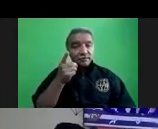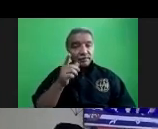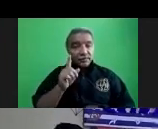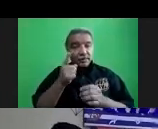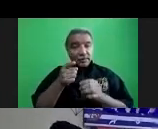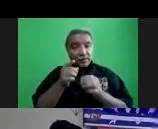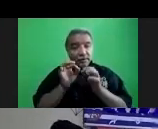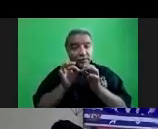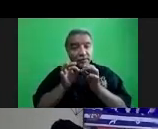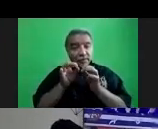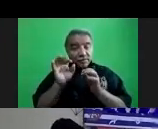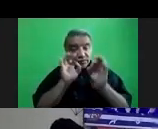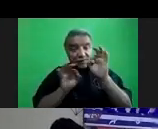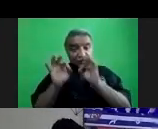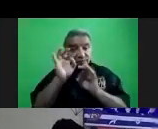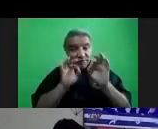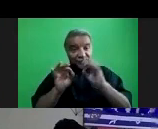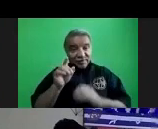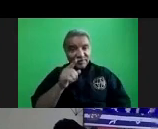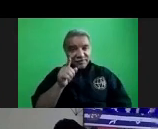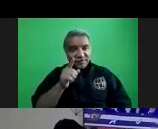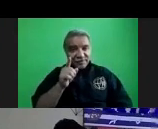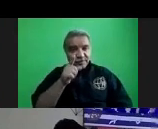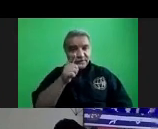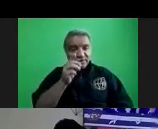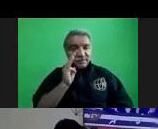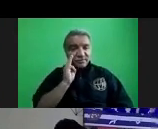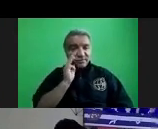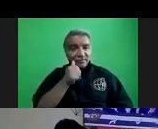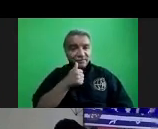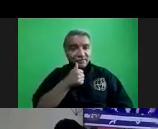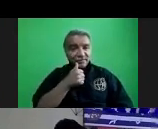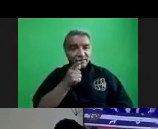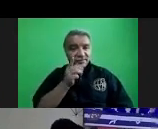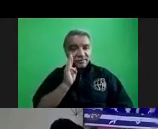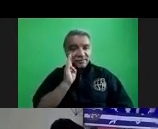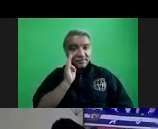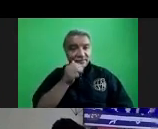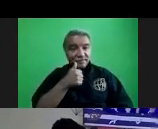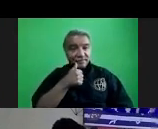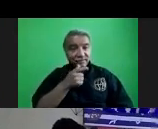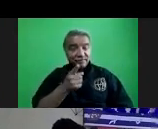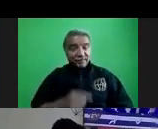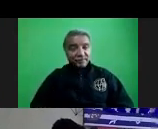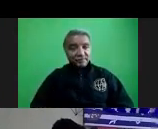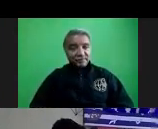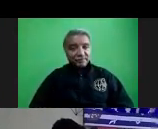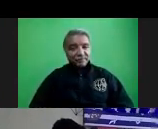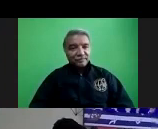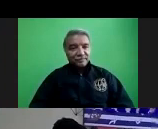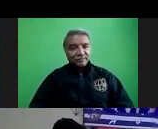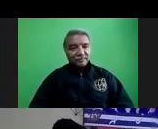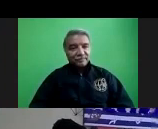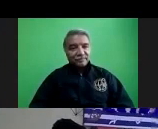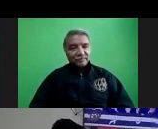Muy bien. Vamos a iniciar con la presentación. En la pantalla podemos observar la imagen de Lotería